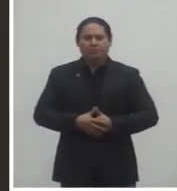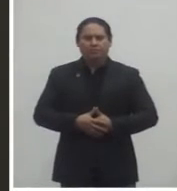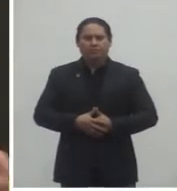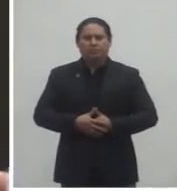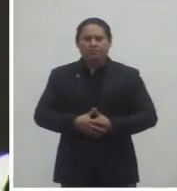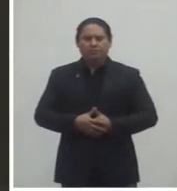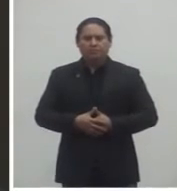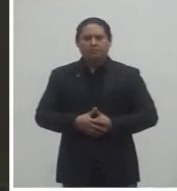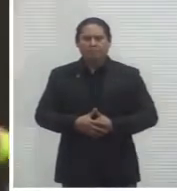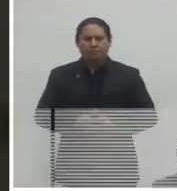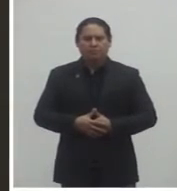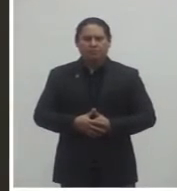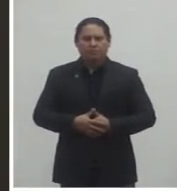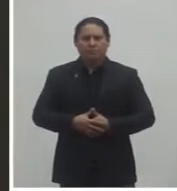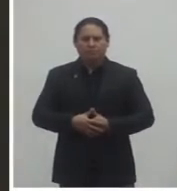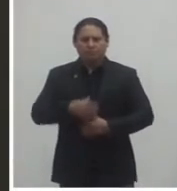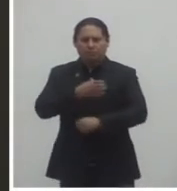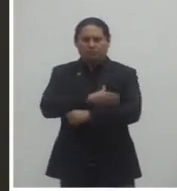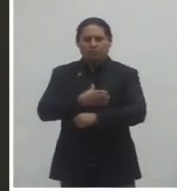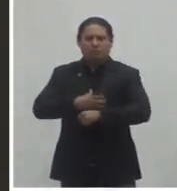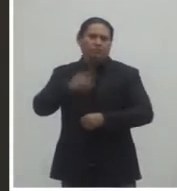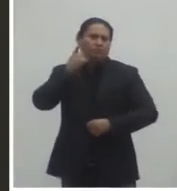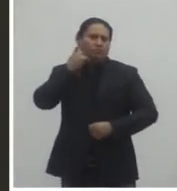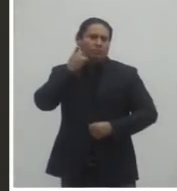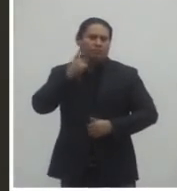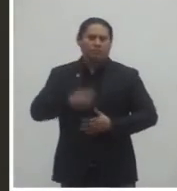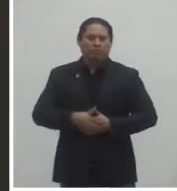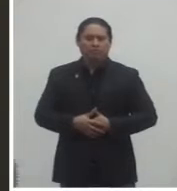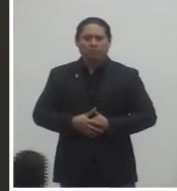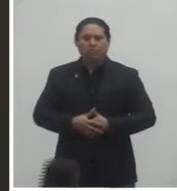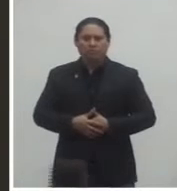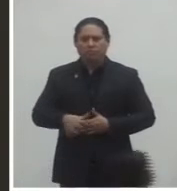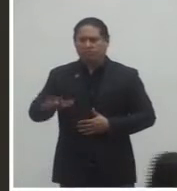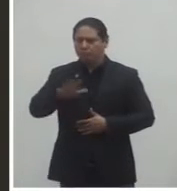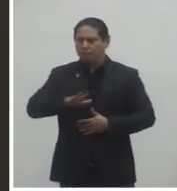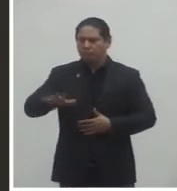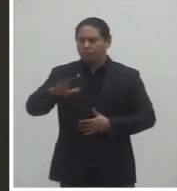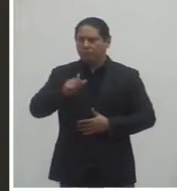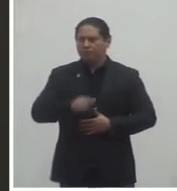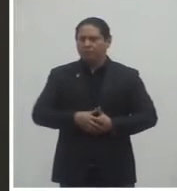Es un honor, compañeros diputadas y diputados,